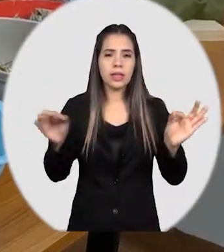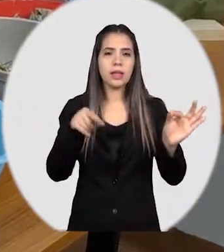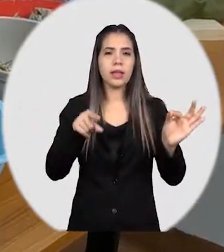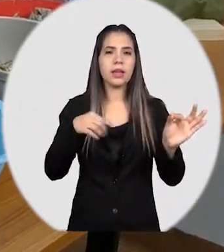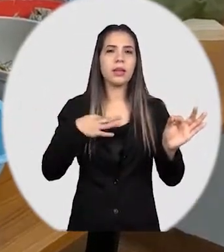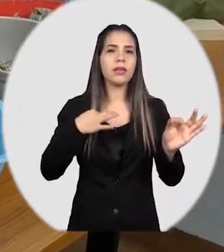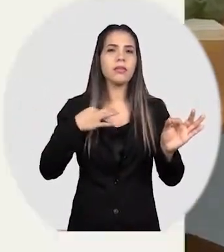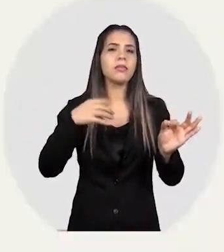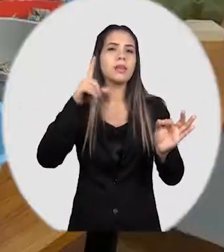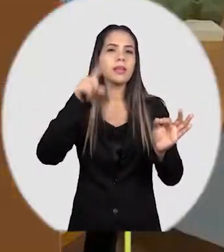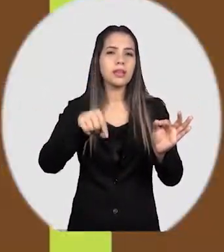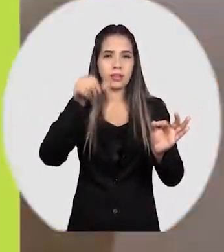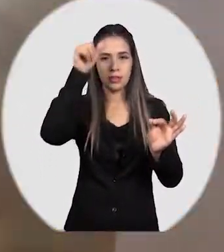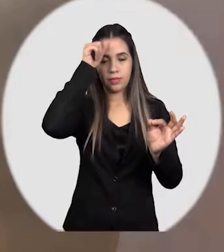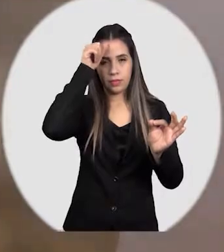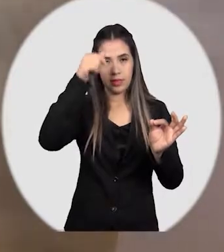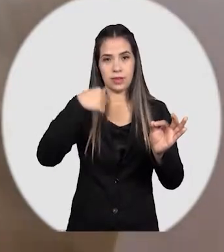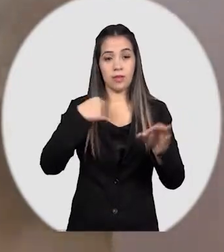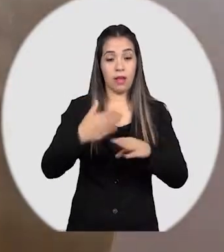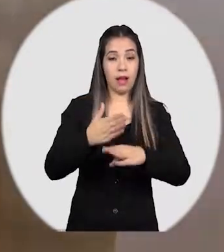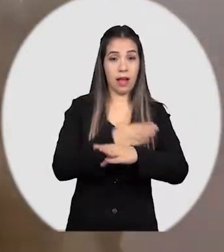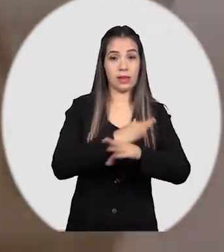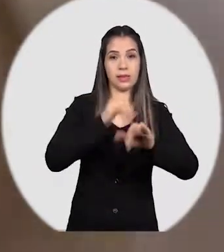una costura.